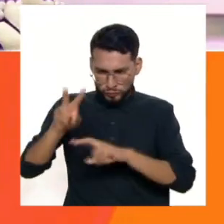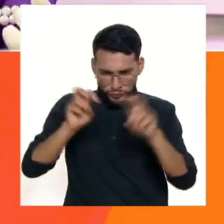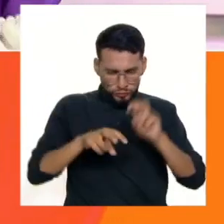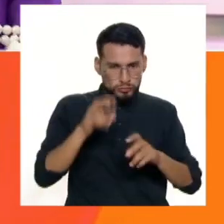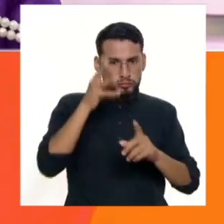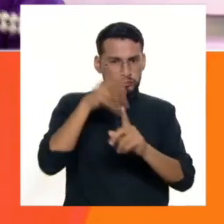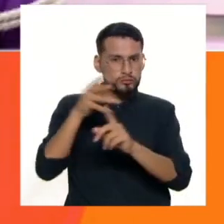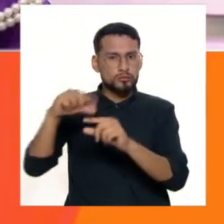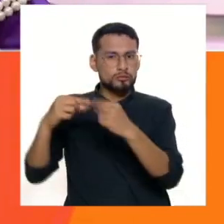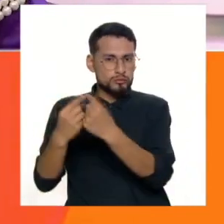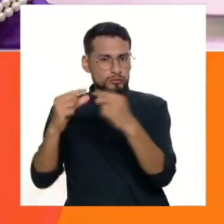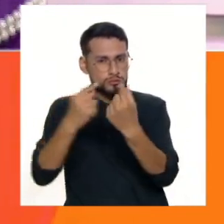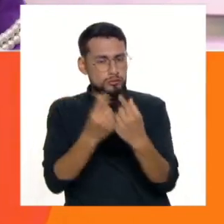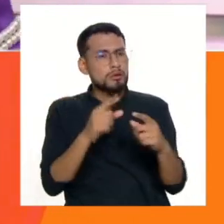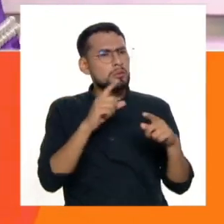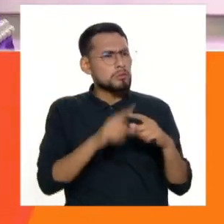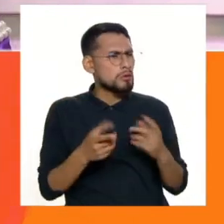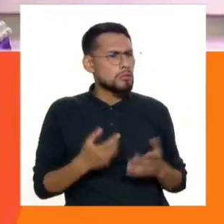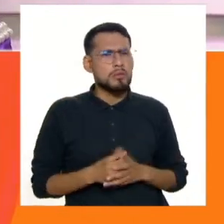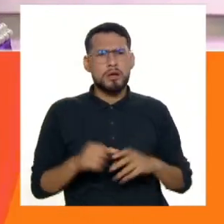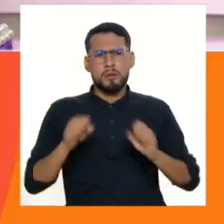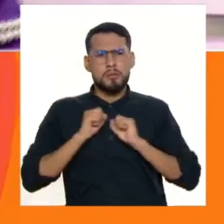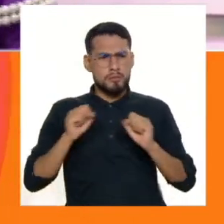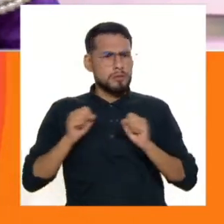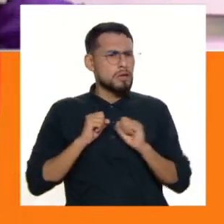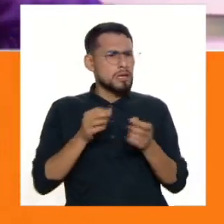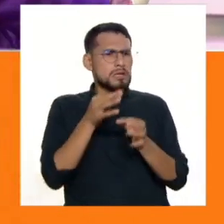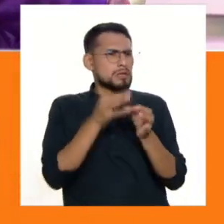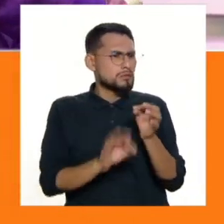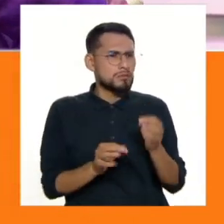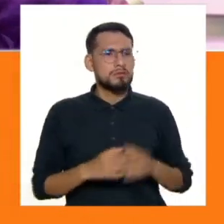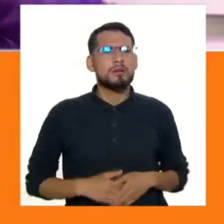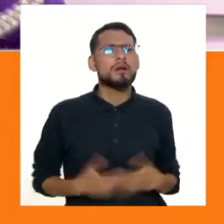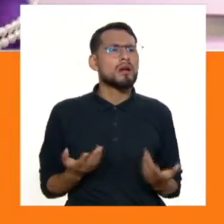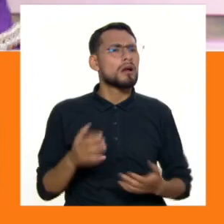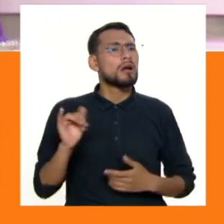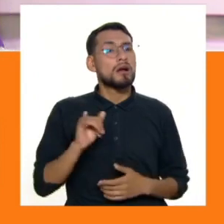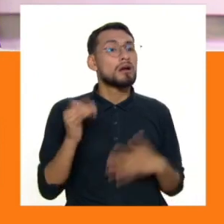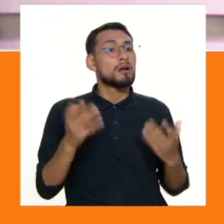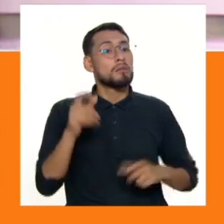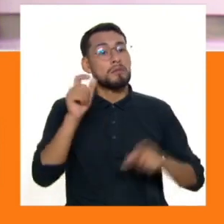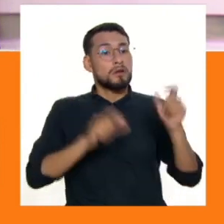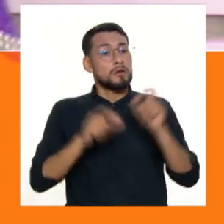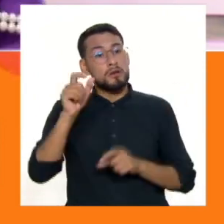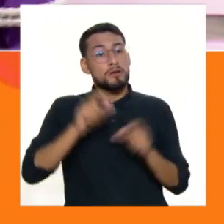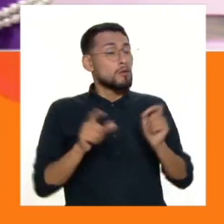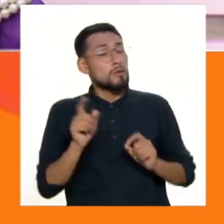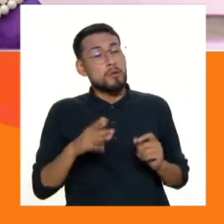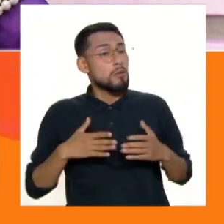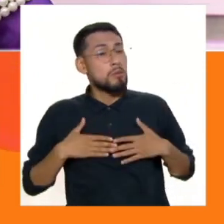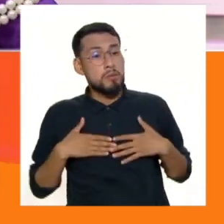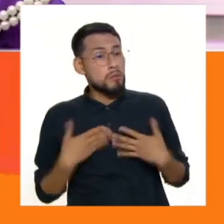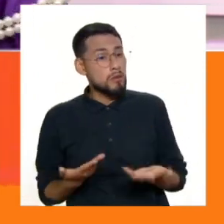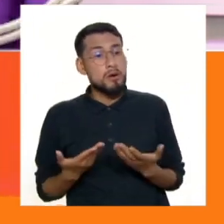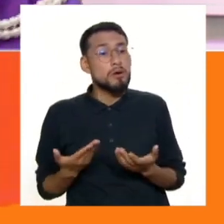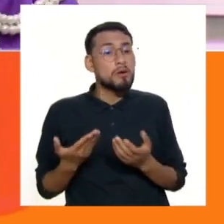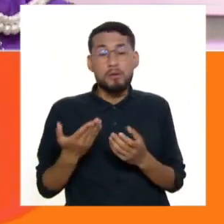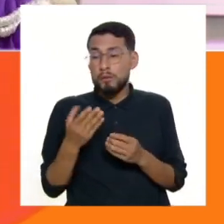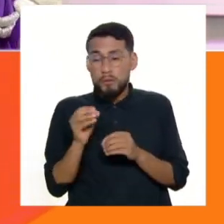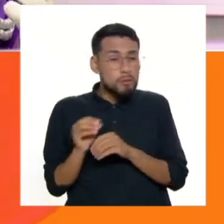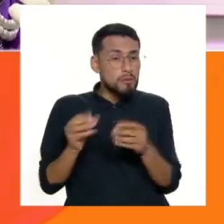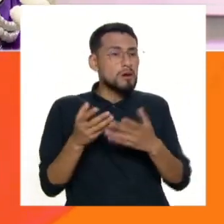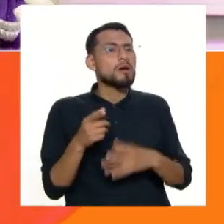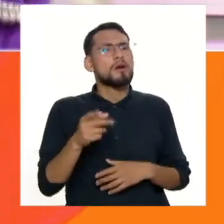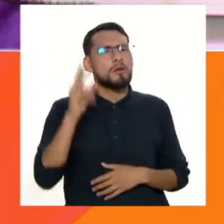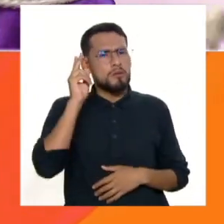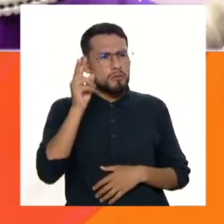que van a realizar grupo por grupo. Pero son ejercicios bastante simples, inclusive si las personas no pueden hacer algunos movimientos, el